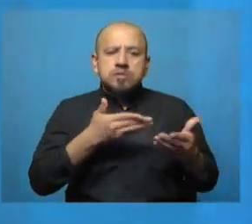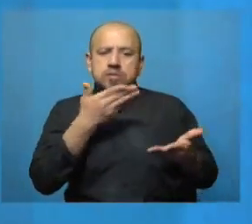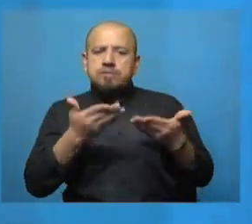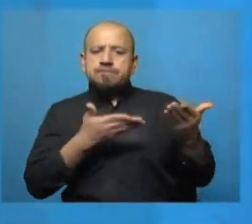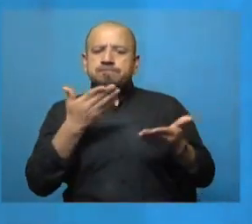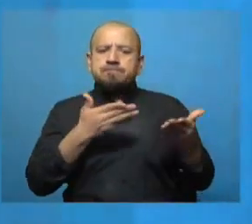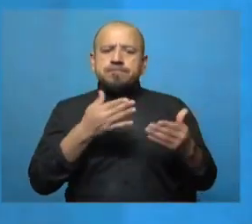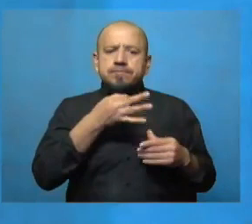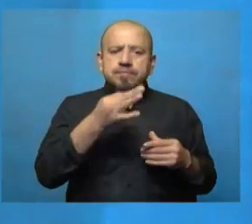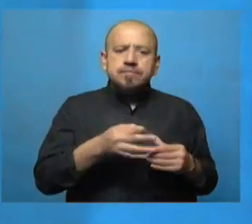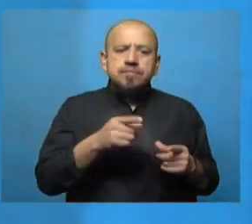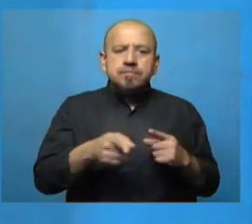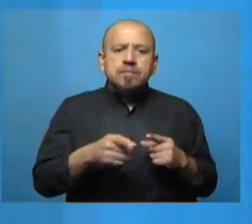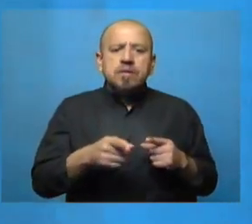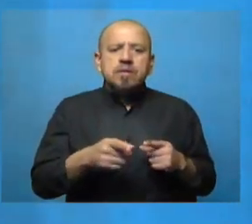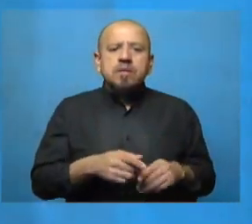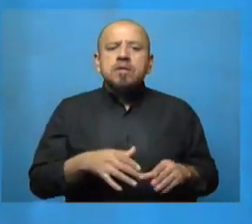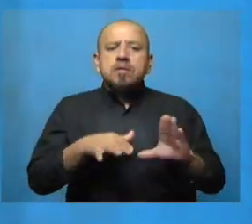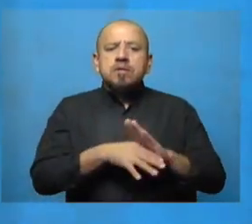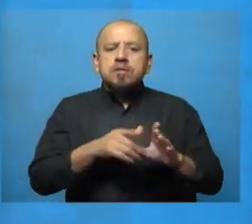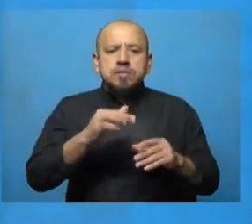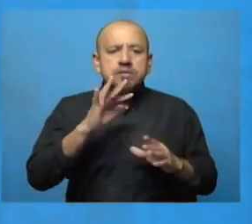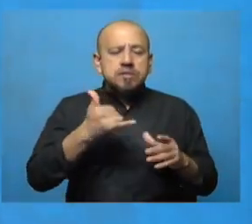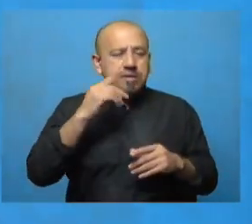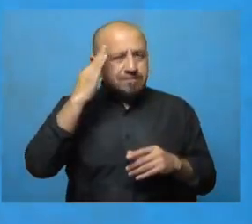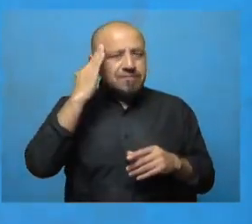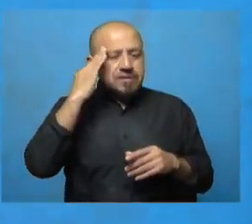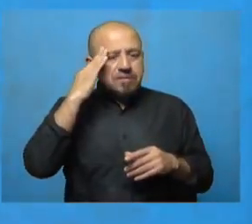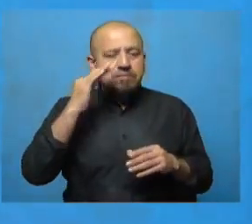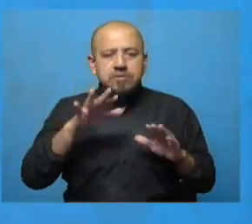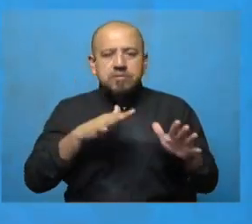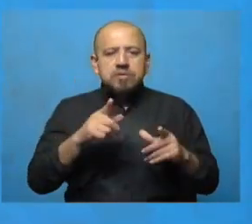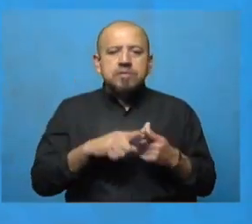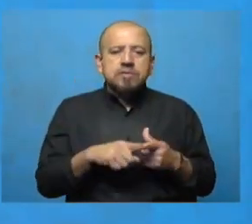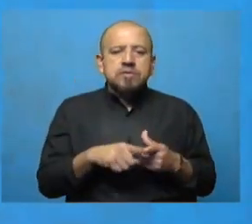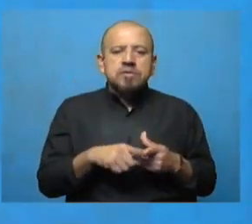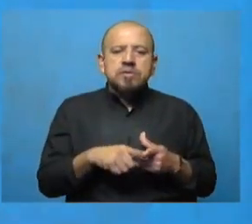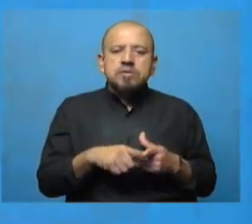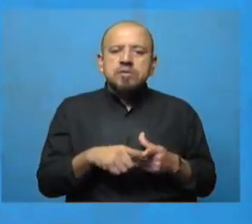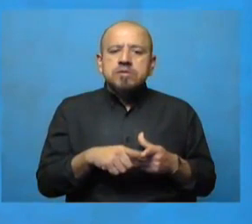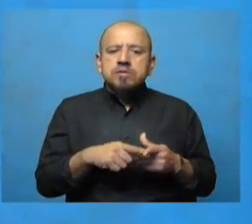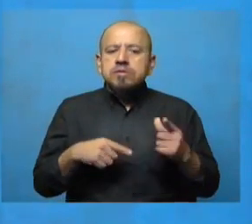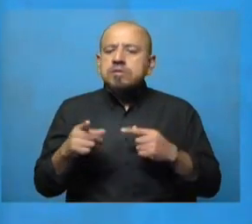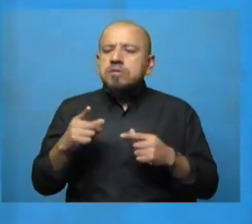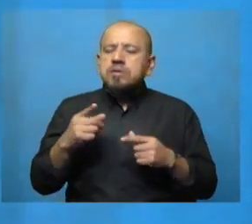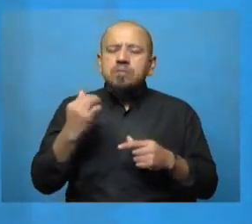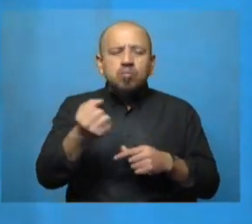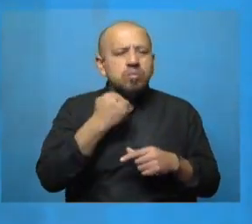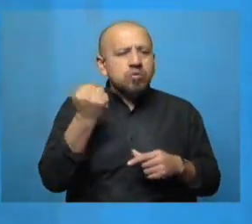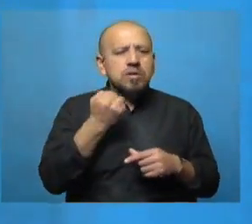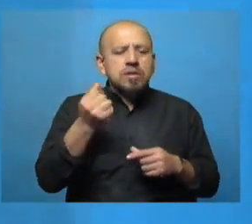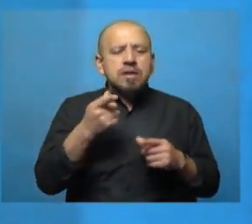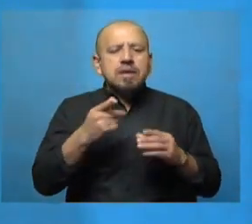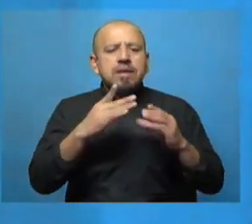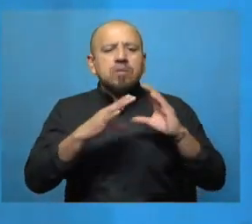tan clara que decir para este ya está ya se me ocurrió Aquí es muy importante de la comunicación